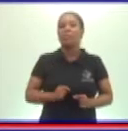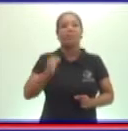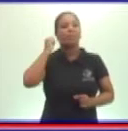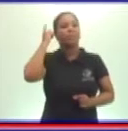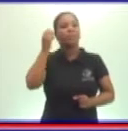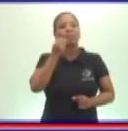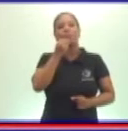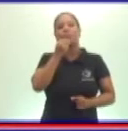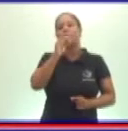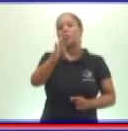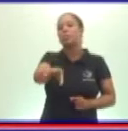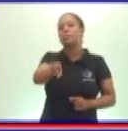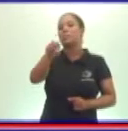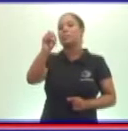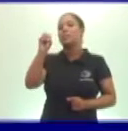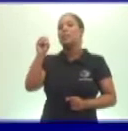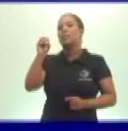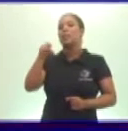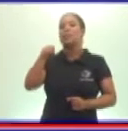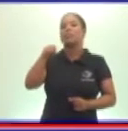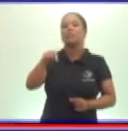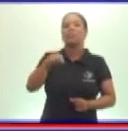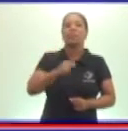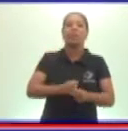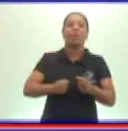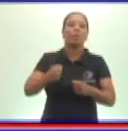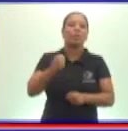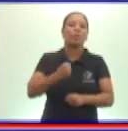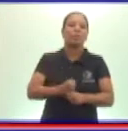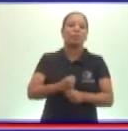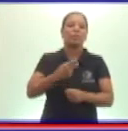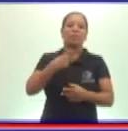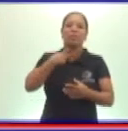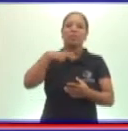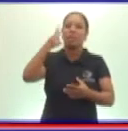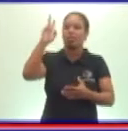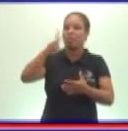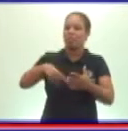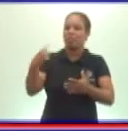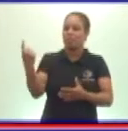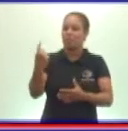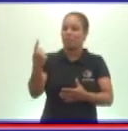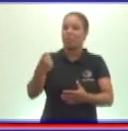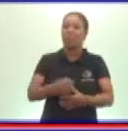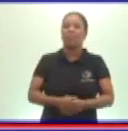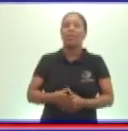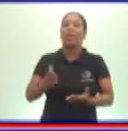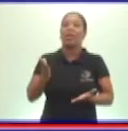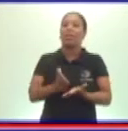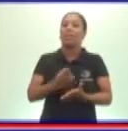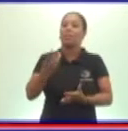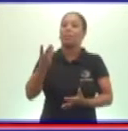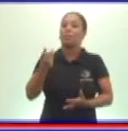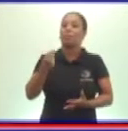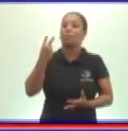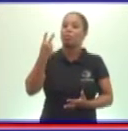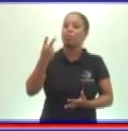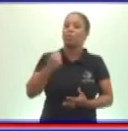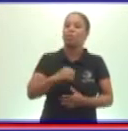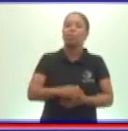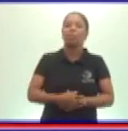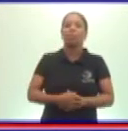sacar de la aplicación del diagnóstico. En nuestra clase número 2, pues sencillamente